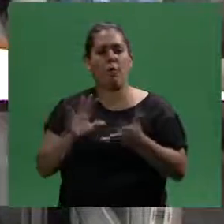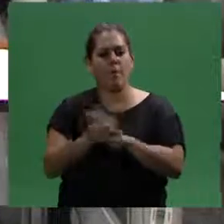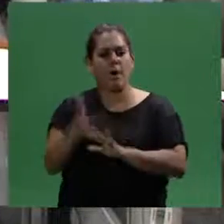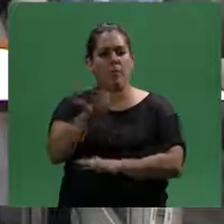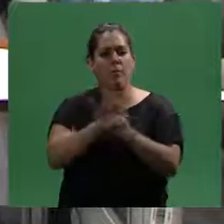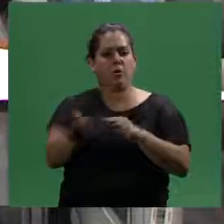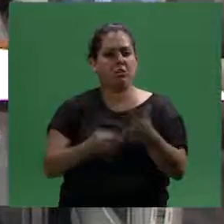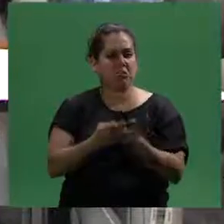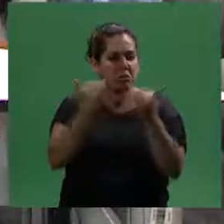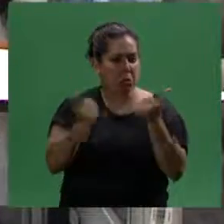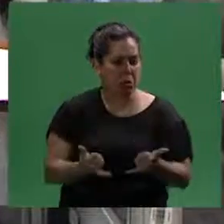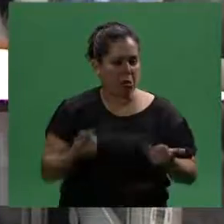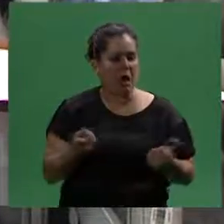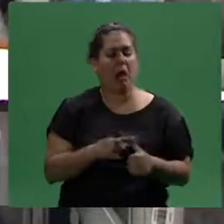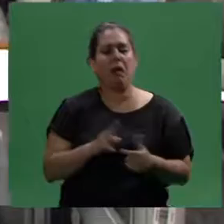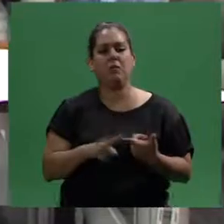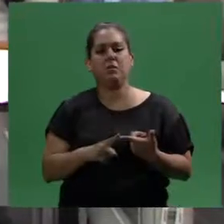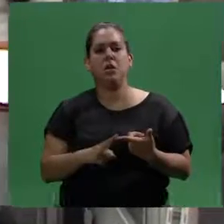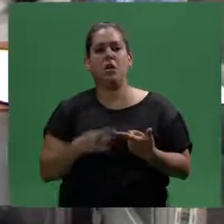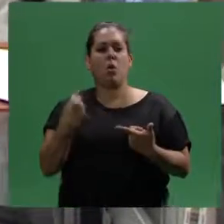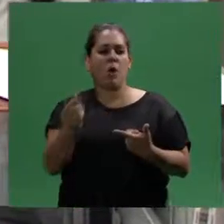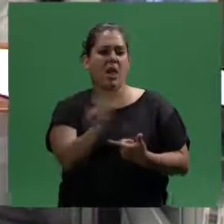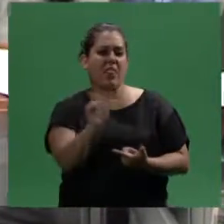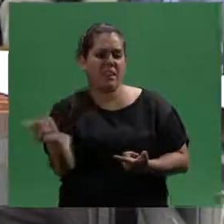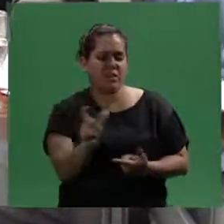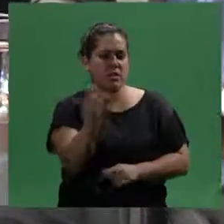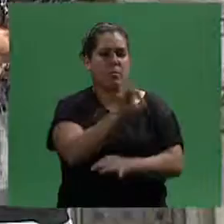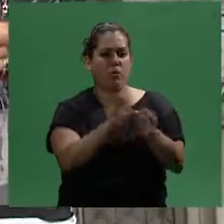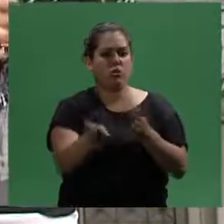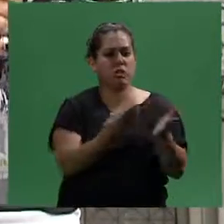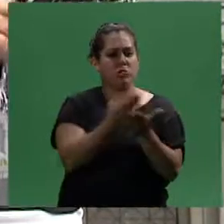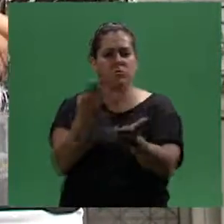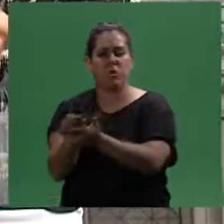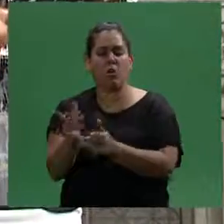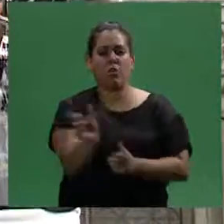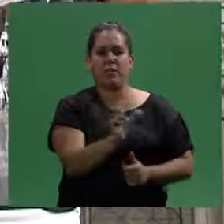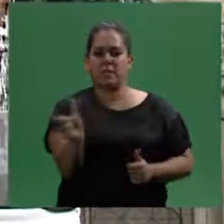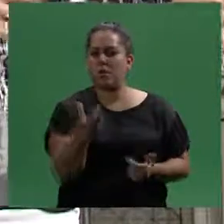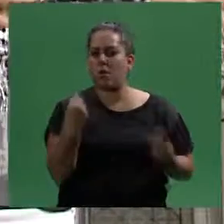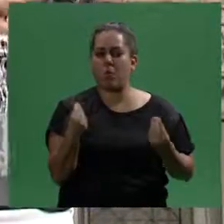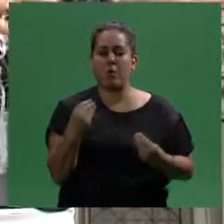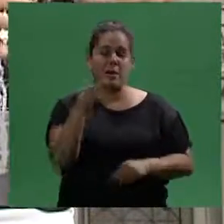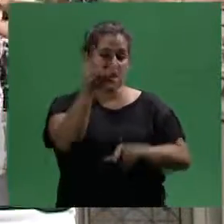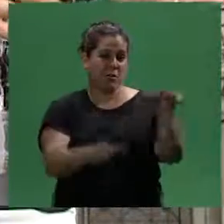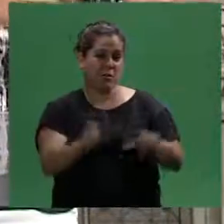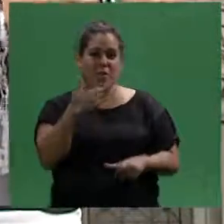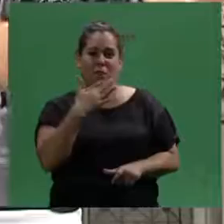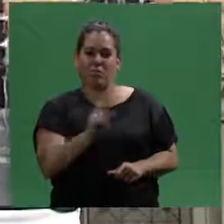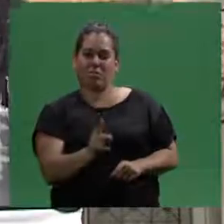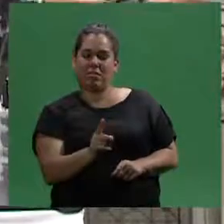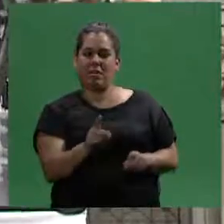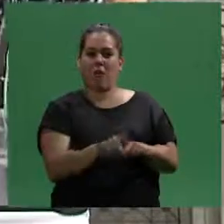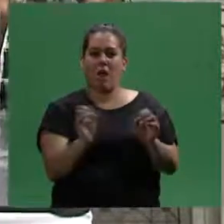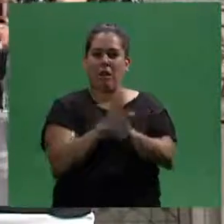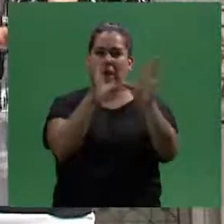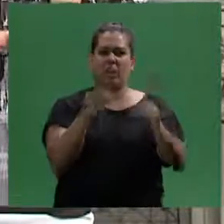tipos de proyectos hay, cuál es la diferencia entre los proyectos, sobre todo porque me parece que la gente no tiene a veces en claro